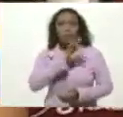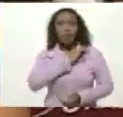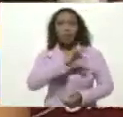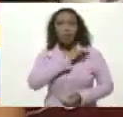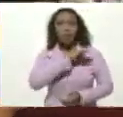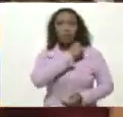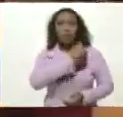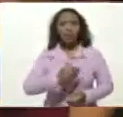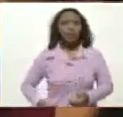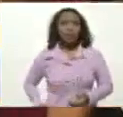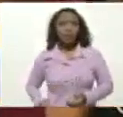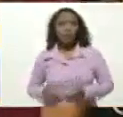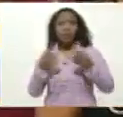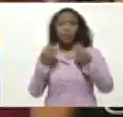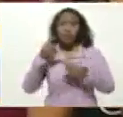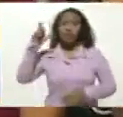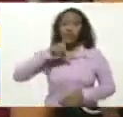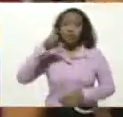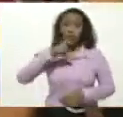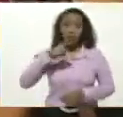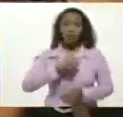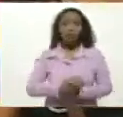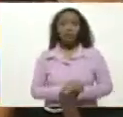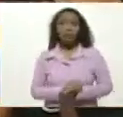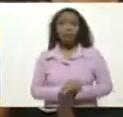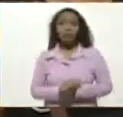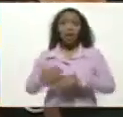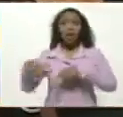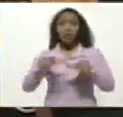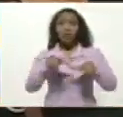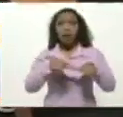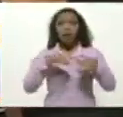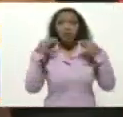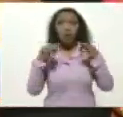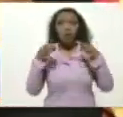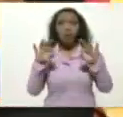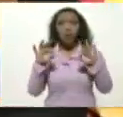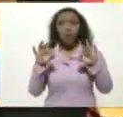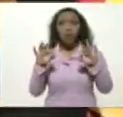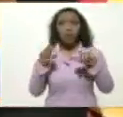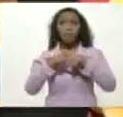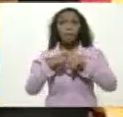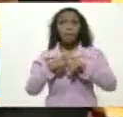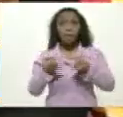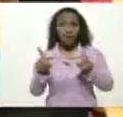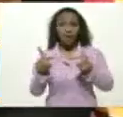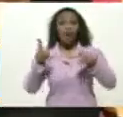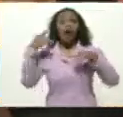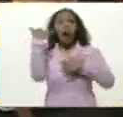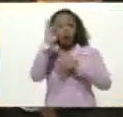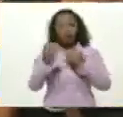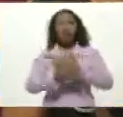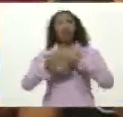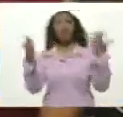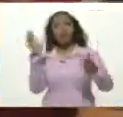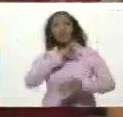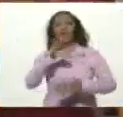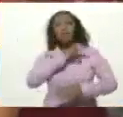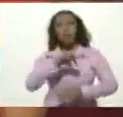presidente, mucha necesidad en la zona rural. Pero tenemos con qué, señor